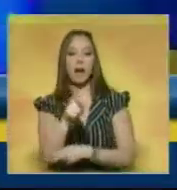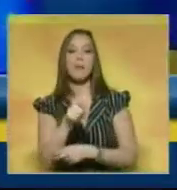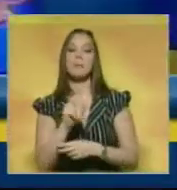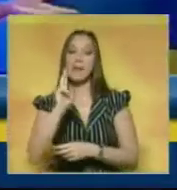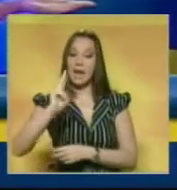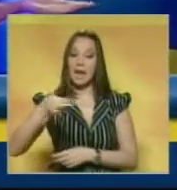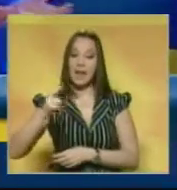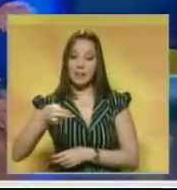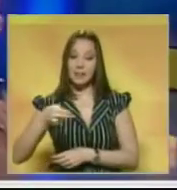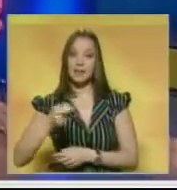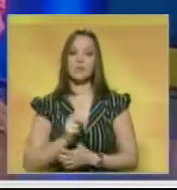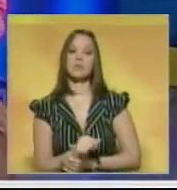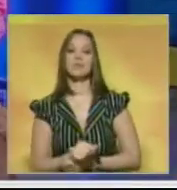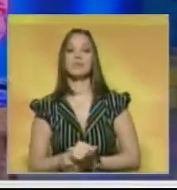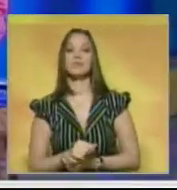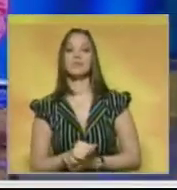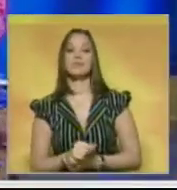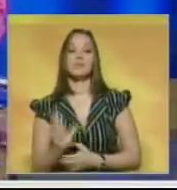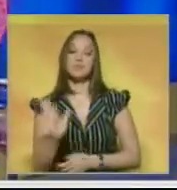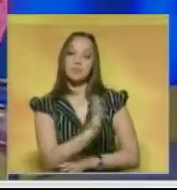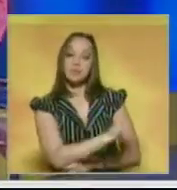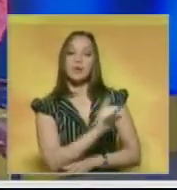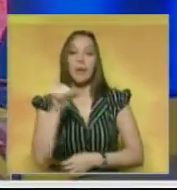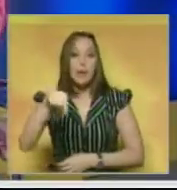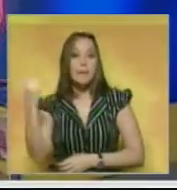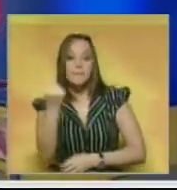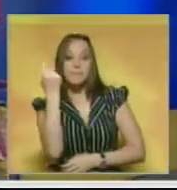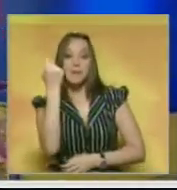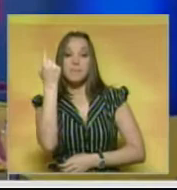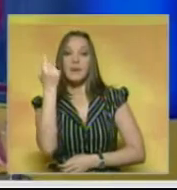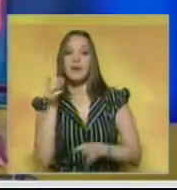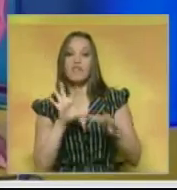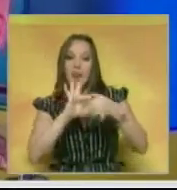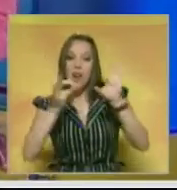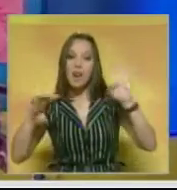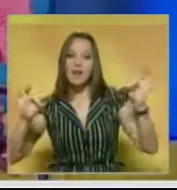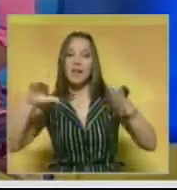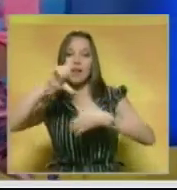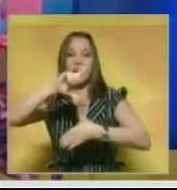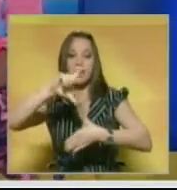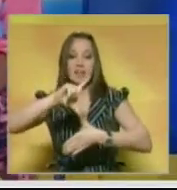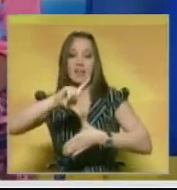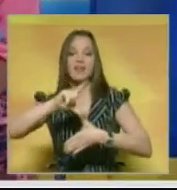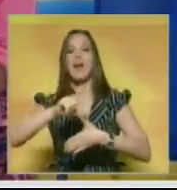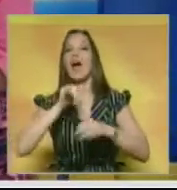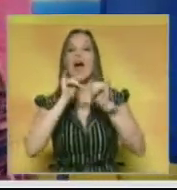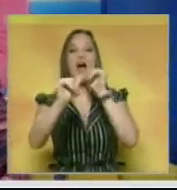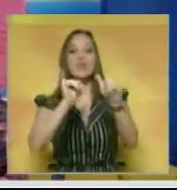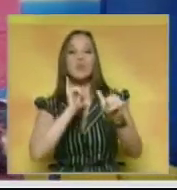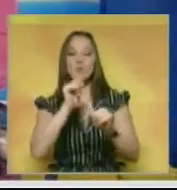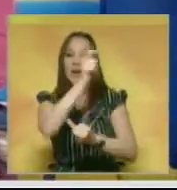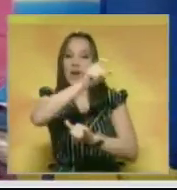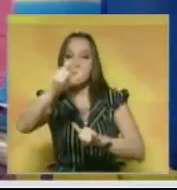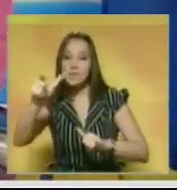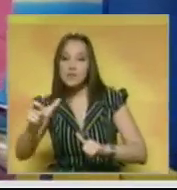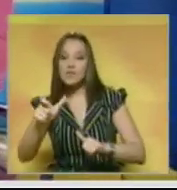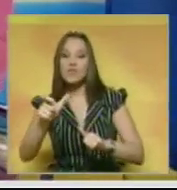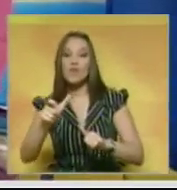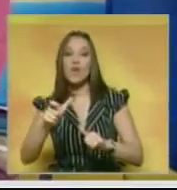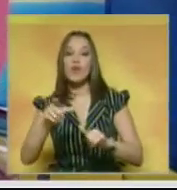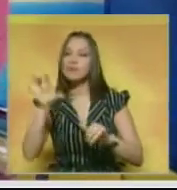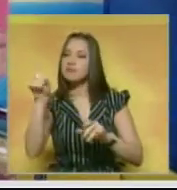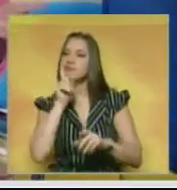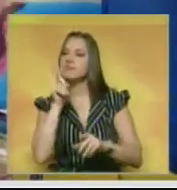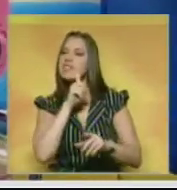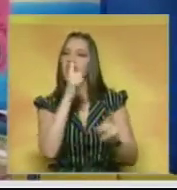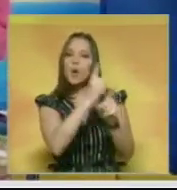Latillo. Y cambiamos de tema porque por primera vez la Academia Latina de la Grabación anunció los nominados a los Latin Grammy, haciendo